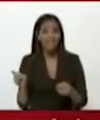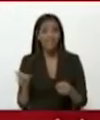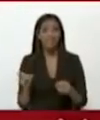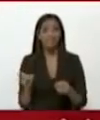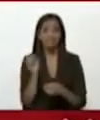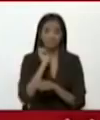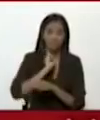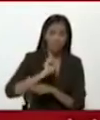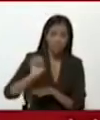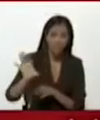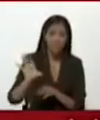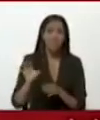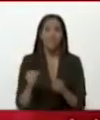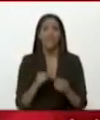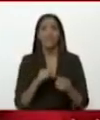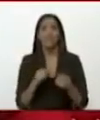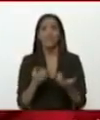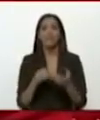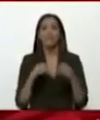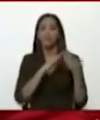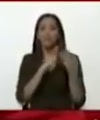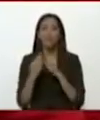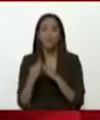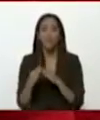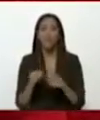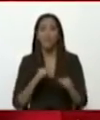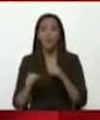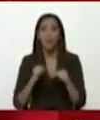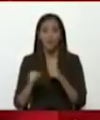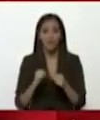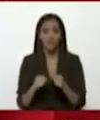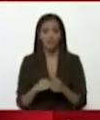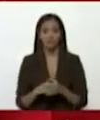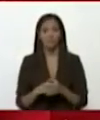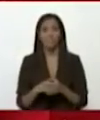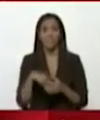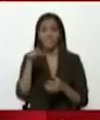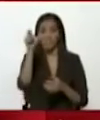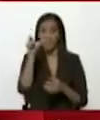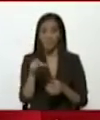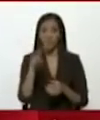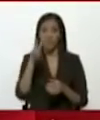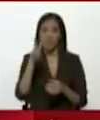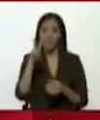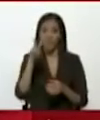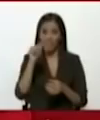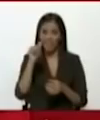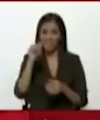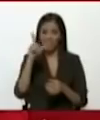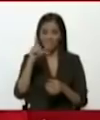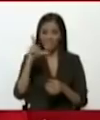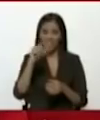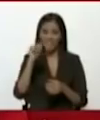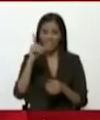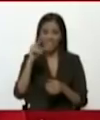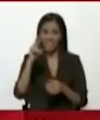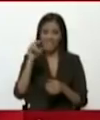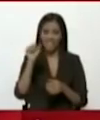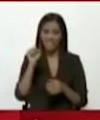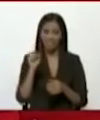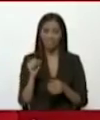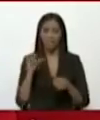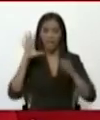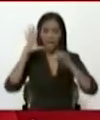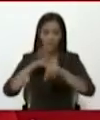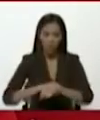colonias móviles del Dorado, ¿verdad? Valladares nos agarró en uno de esos